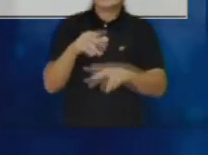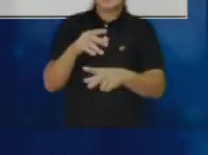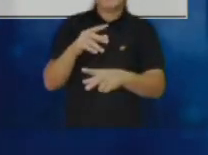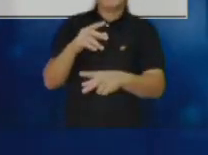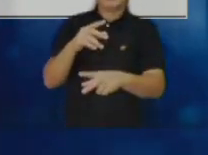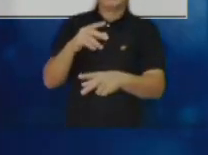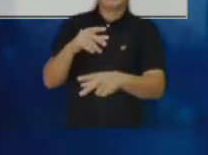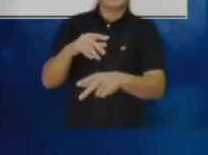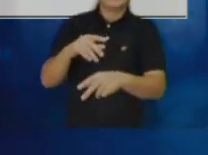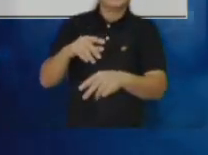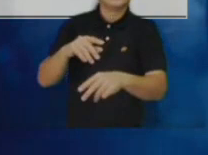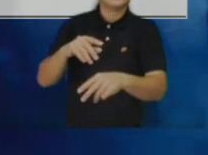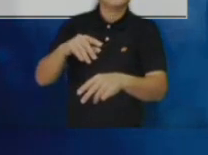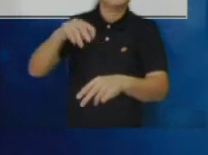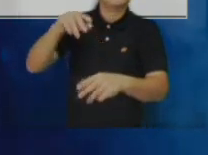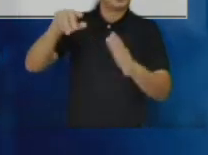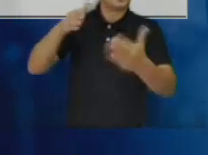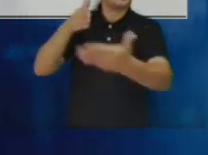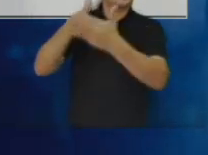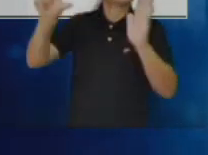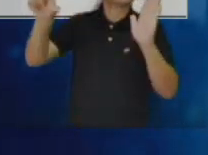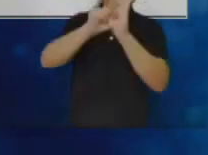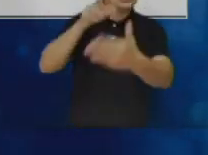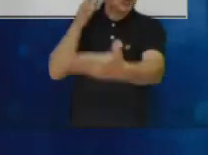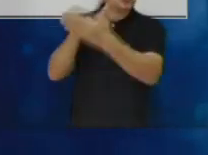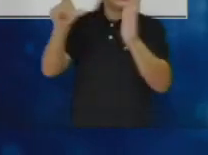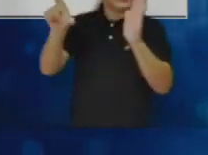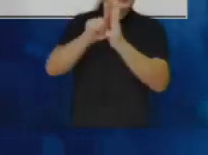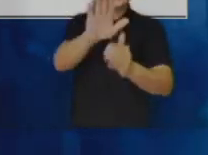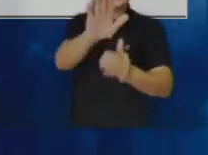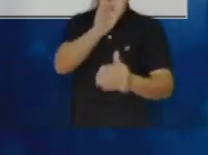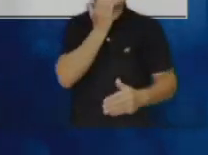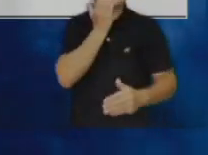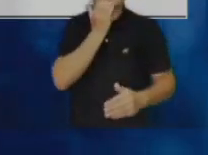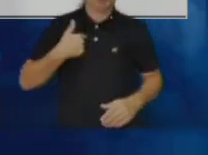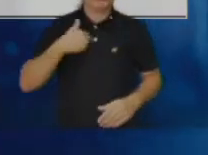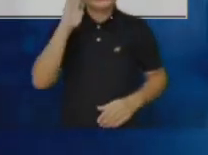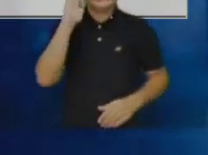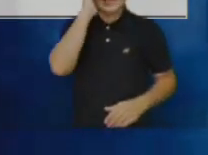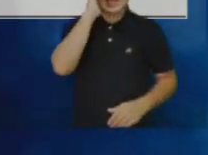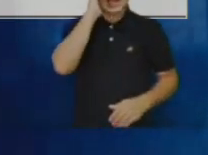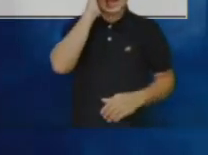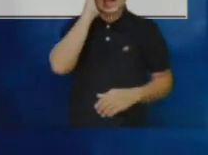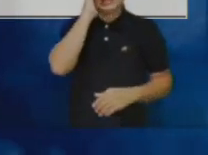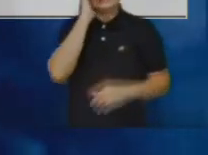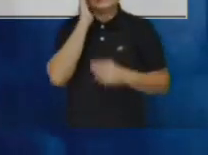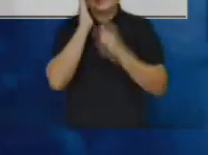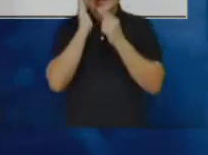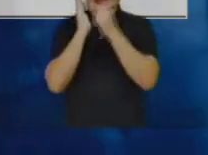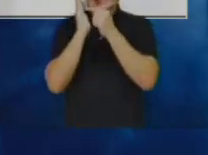si usted tiene un dispositivo que causa interferencia, puede ser